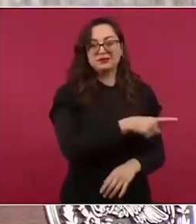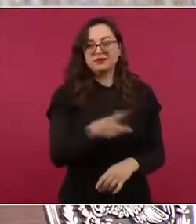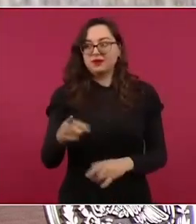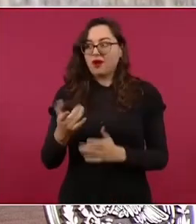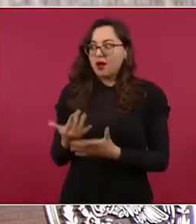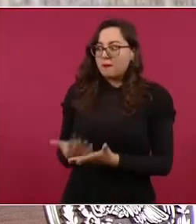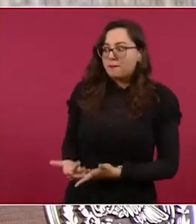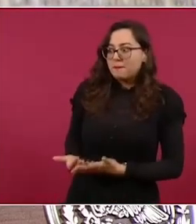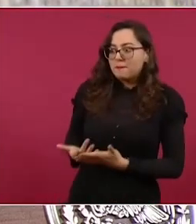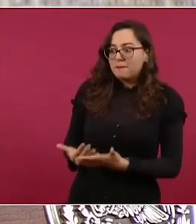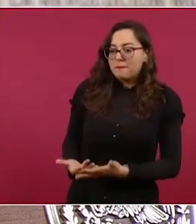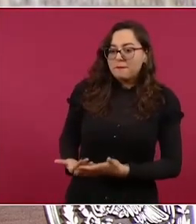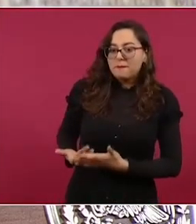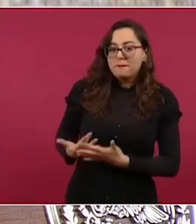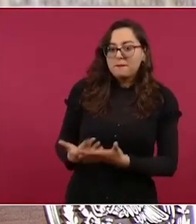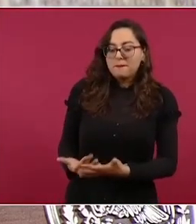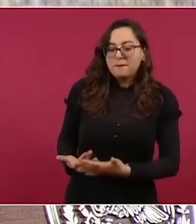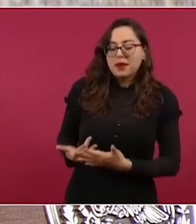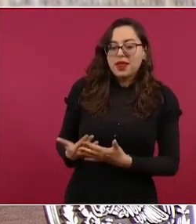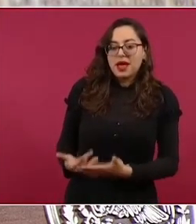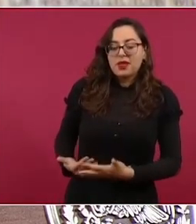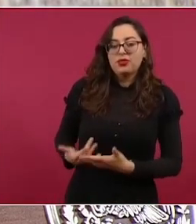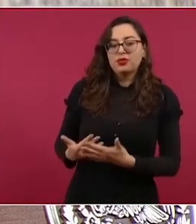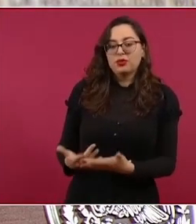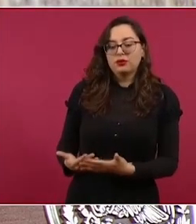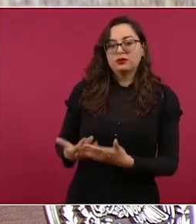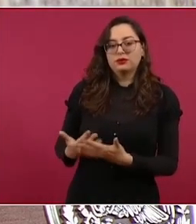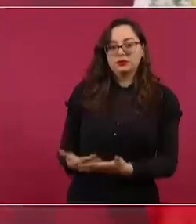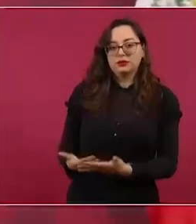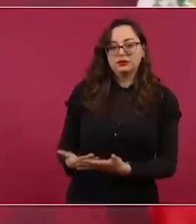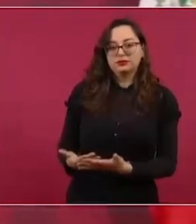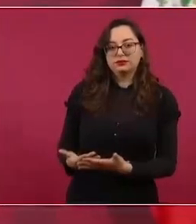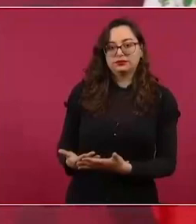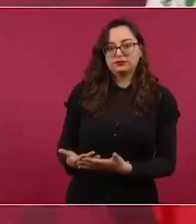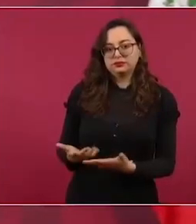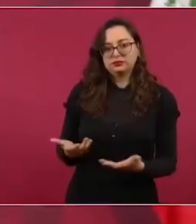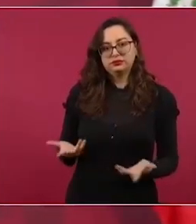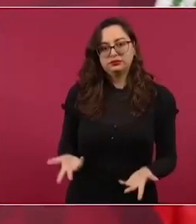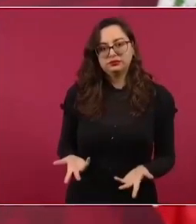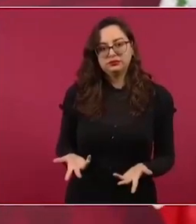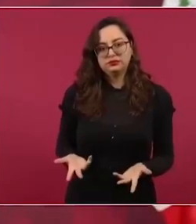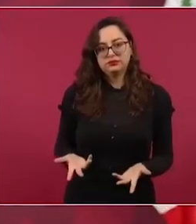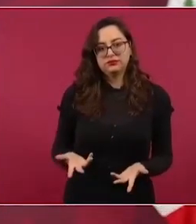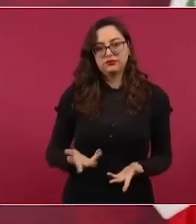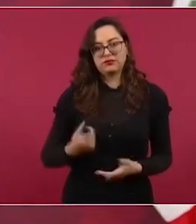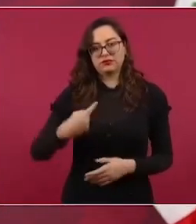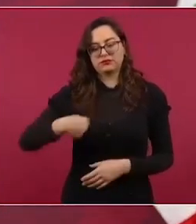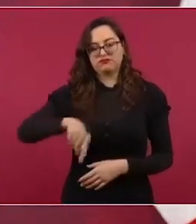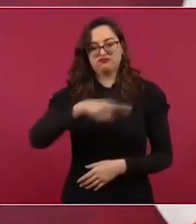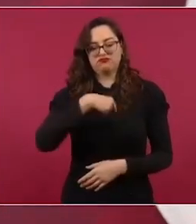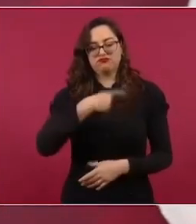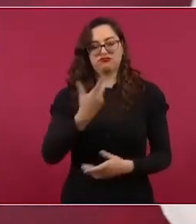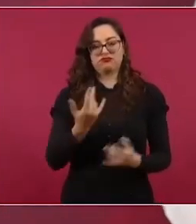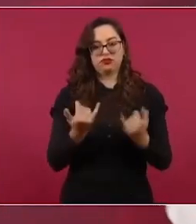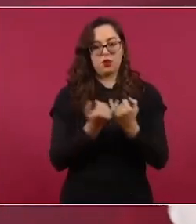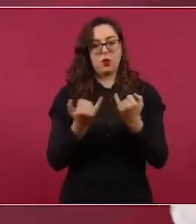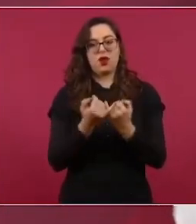la creencia conservadora de que somos estalinistas.